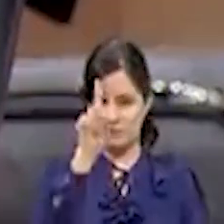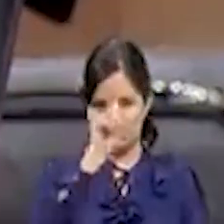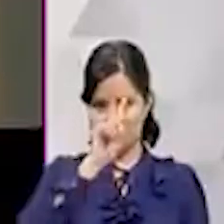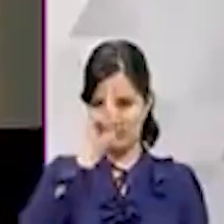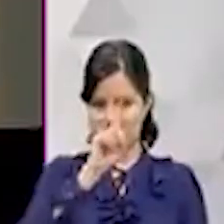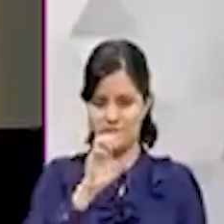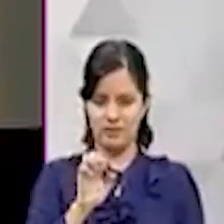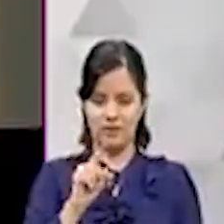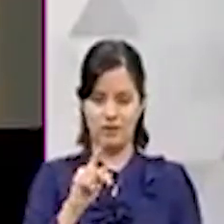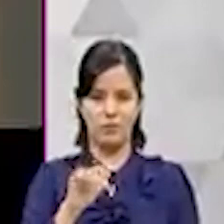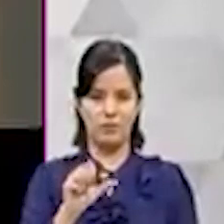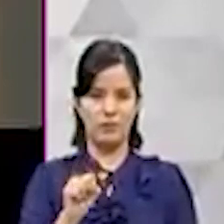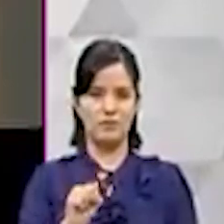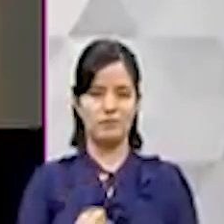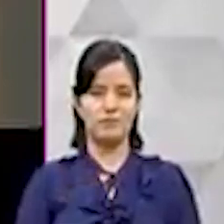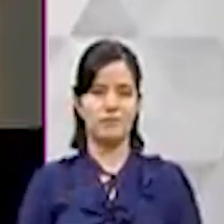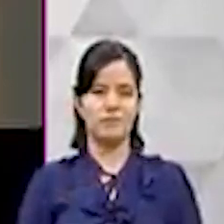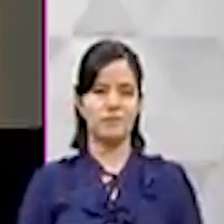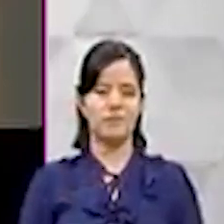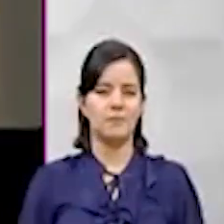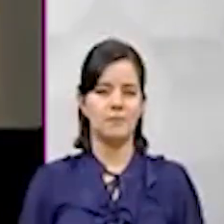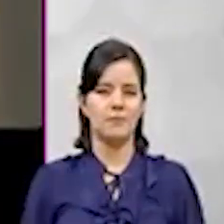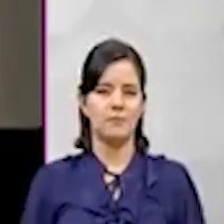Consejero UKIP Espadas.